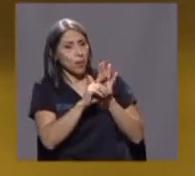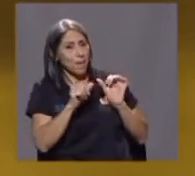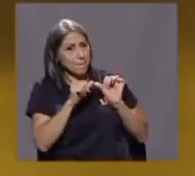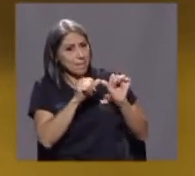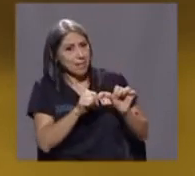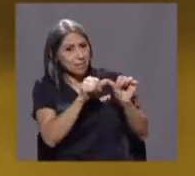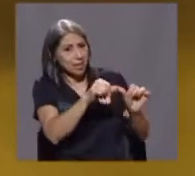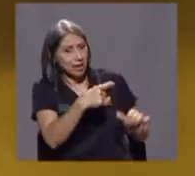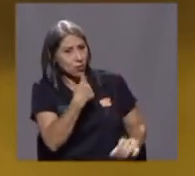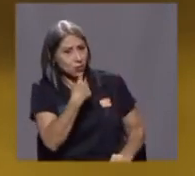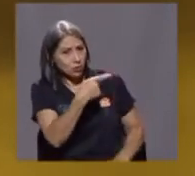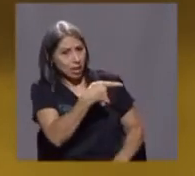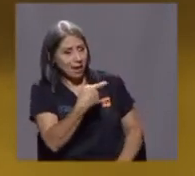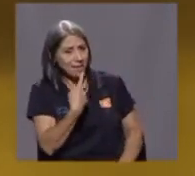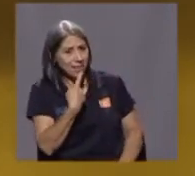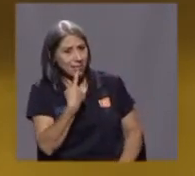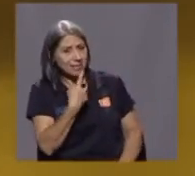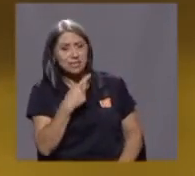esa